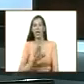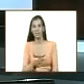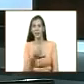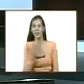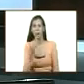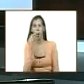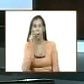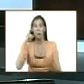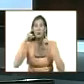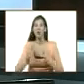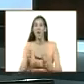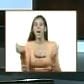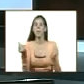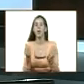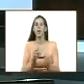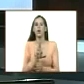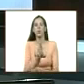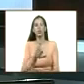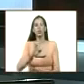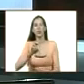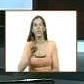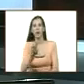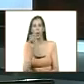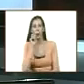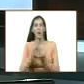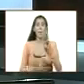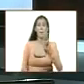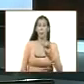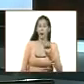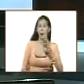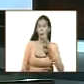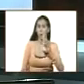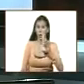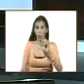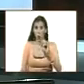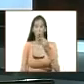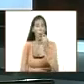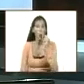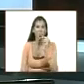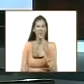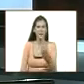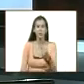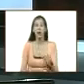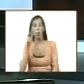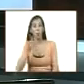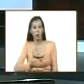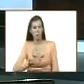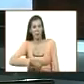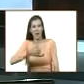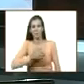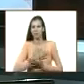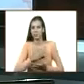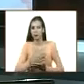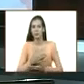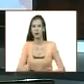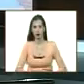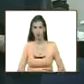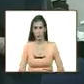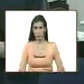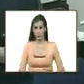considera el economista de la universidad central de Venezuela Pablo Jiménez quien señaló que el pueblo venezolano será el más